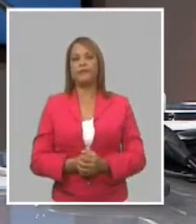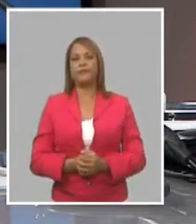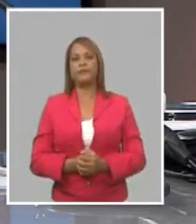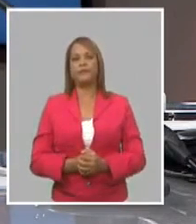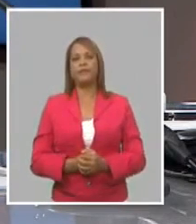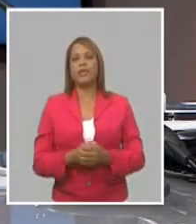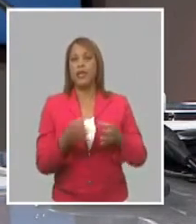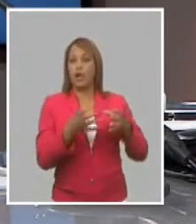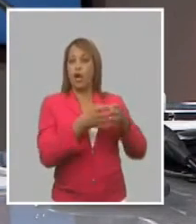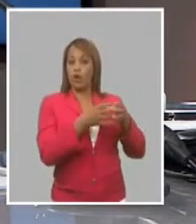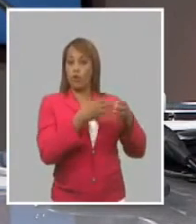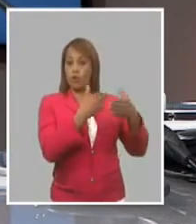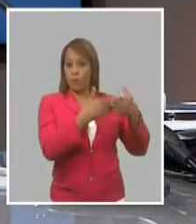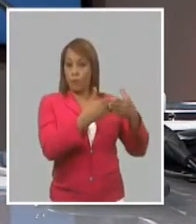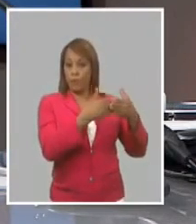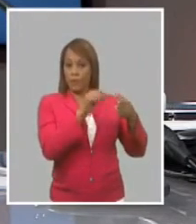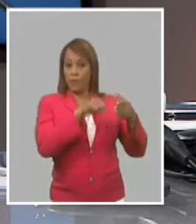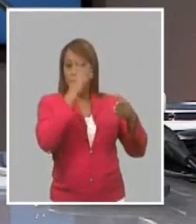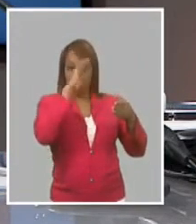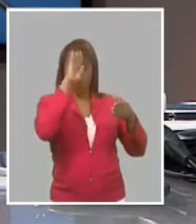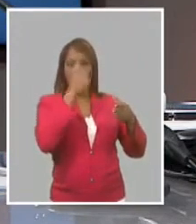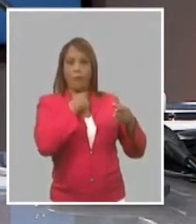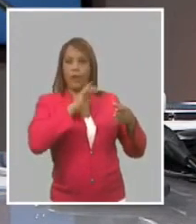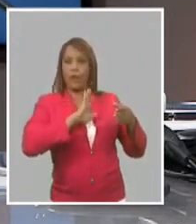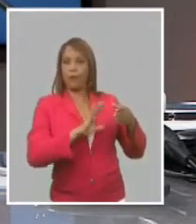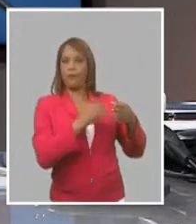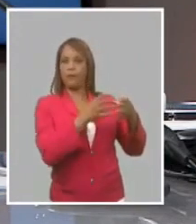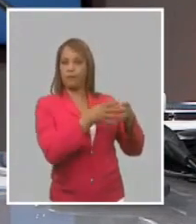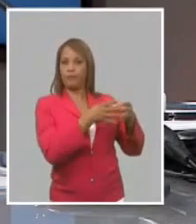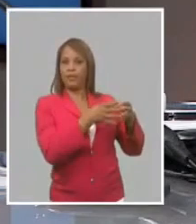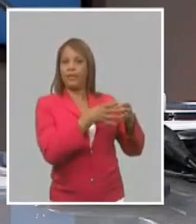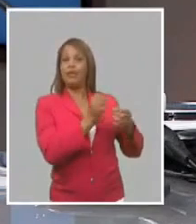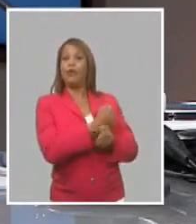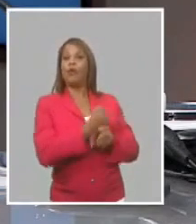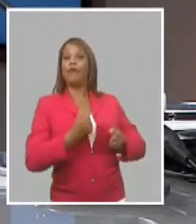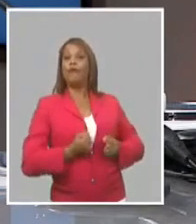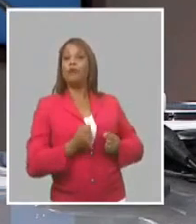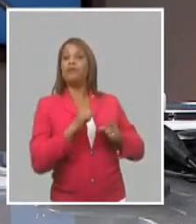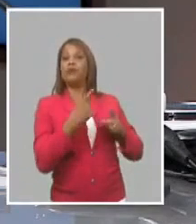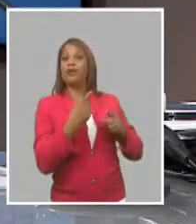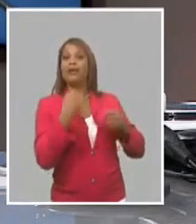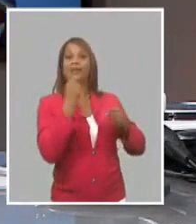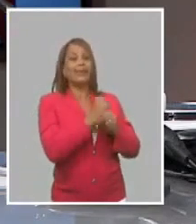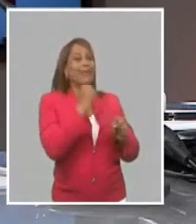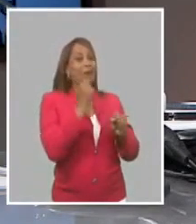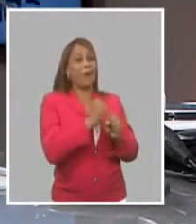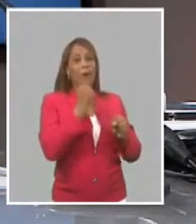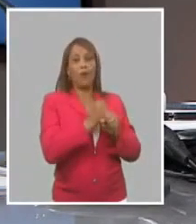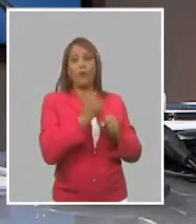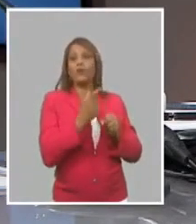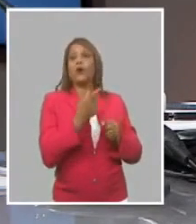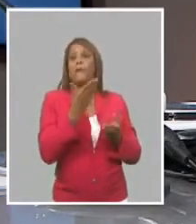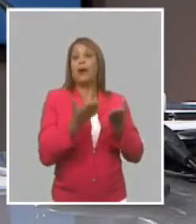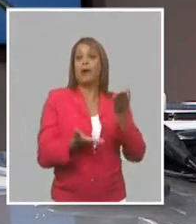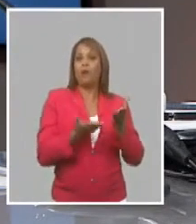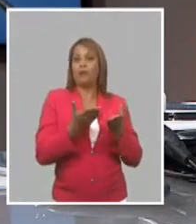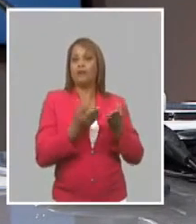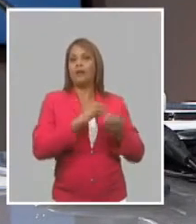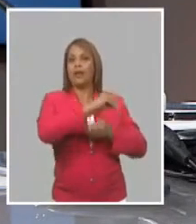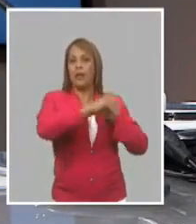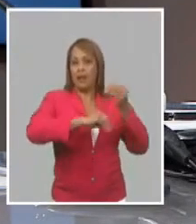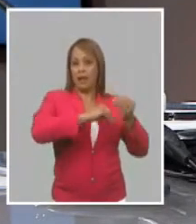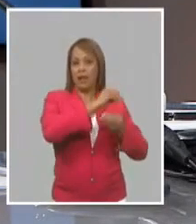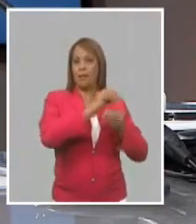Hay un grupo de empresas en Cuba que tienen que hacer un esfuerzo grande de eficiencia para soportar la